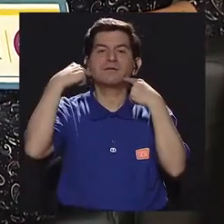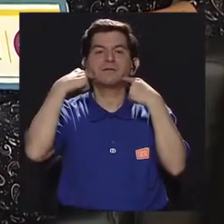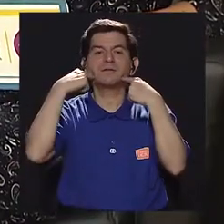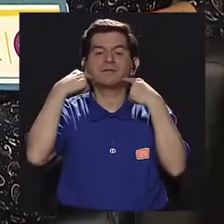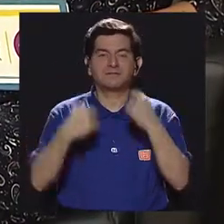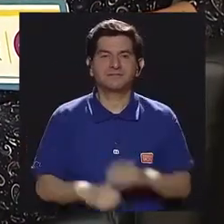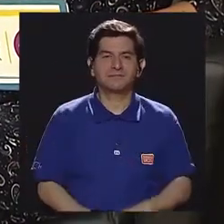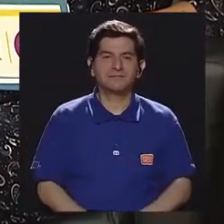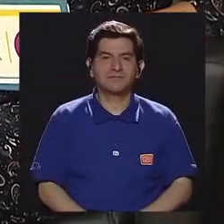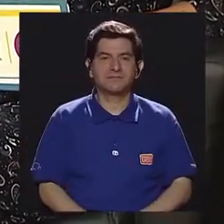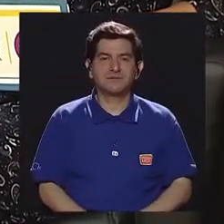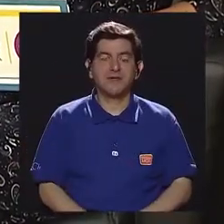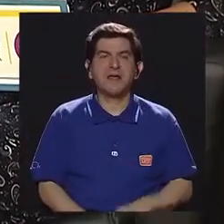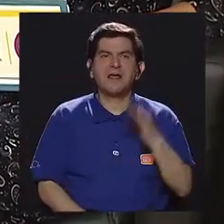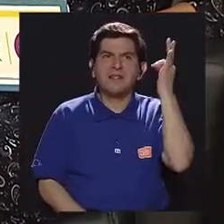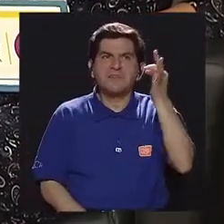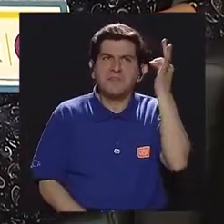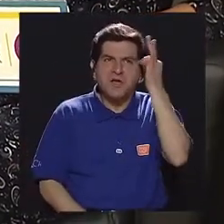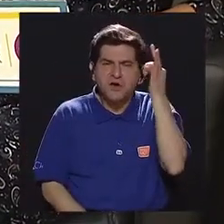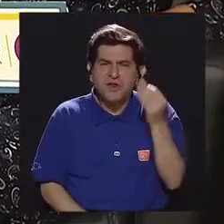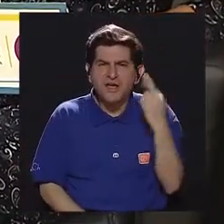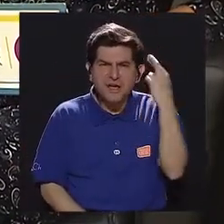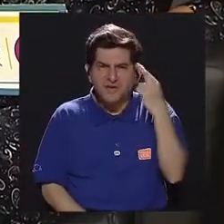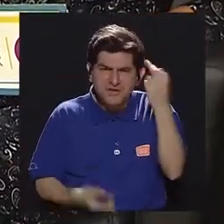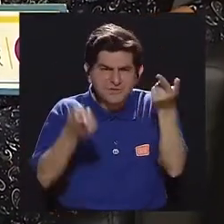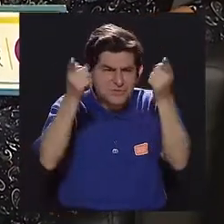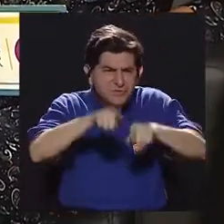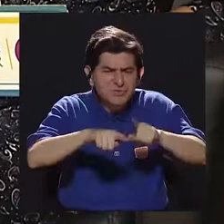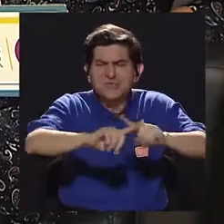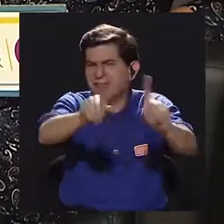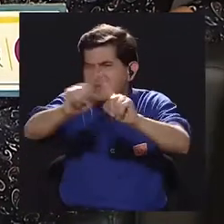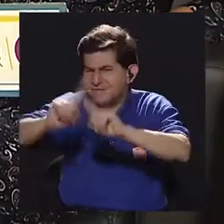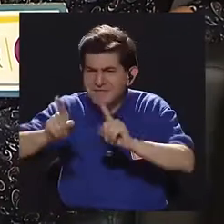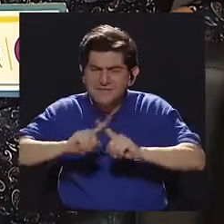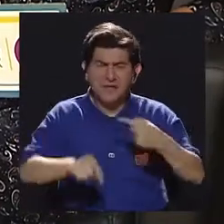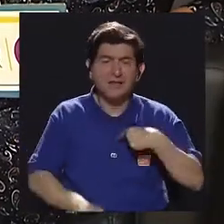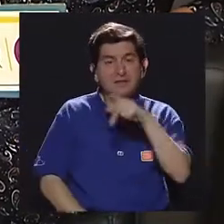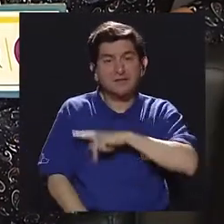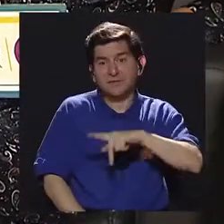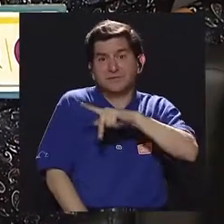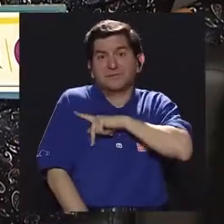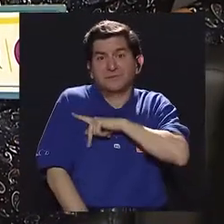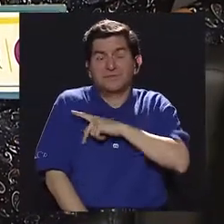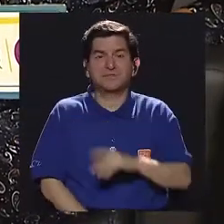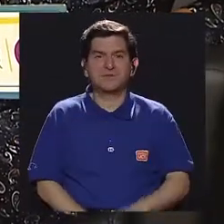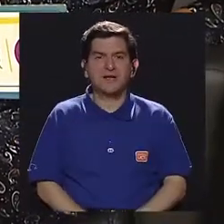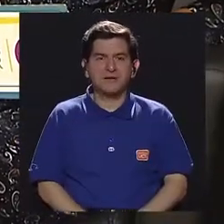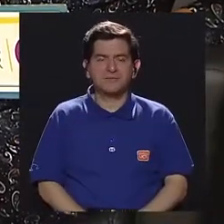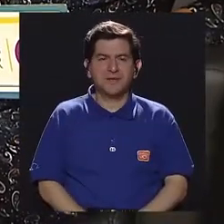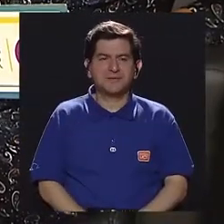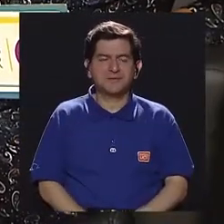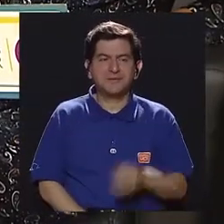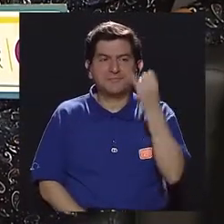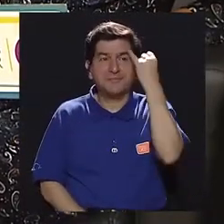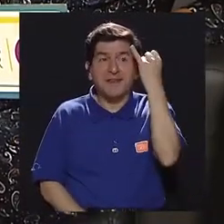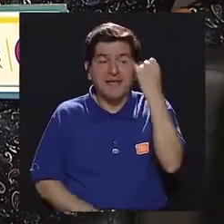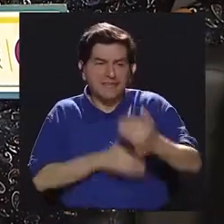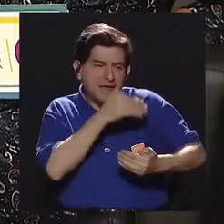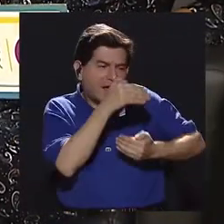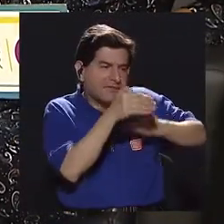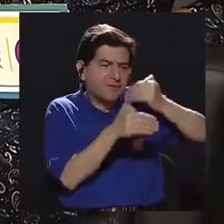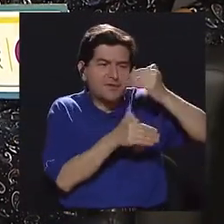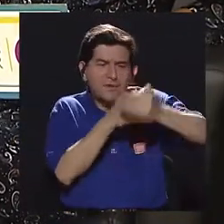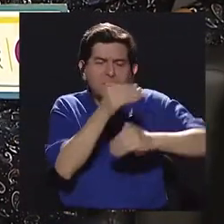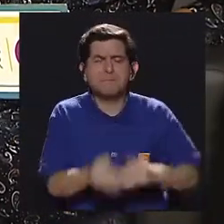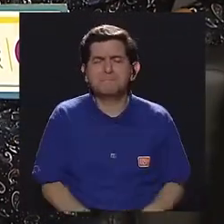inferiores. ¿Okay? Hay varias teorías de por qué está sucediendo esto. Yo personalmente me apego a la cuestión